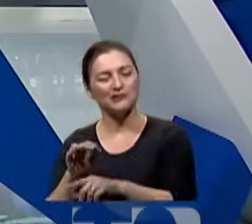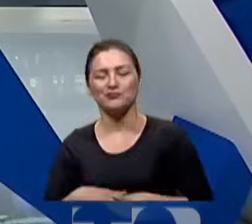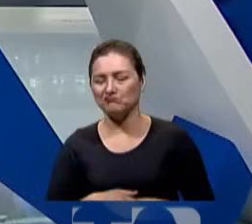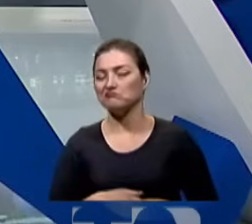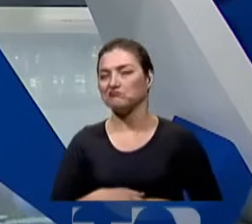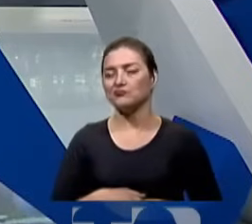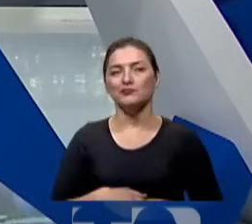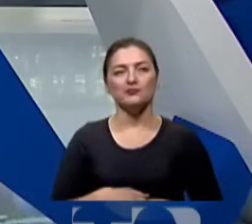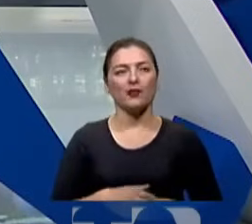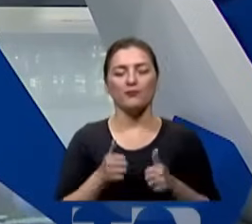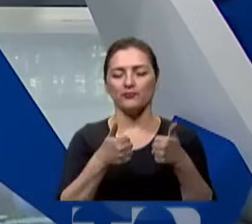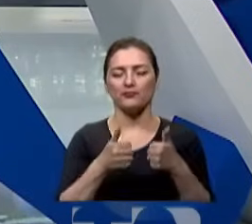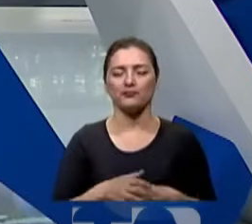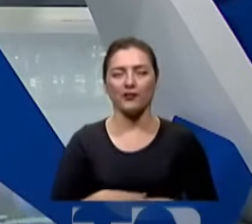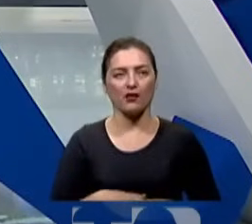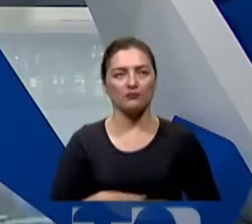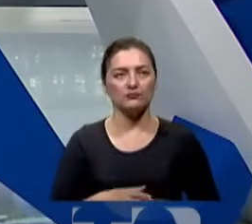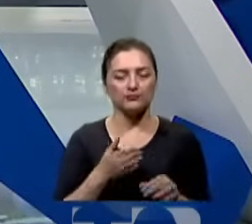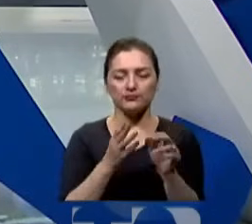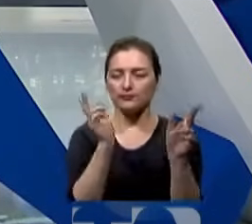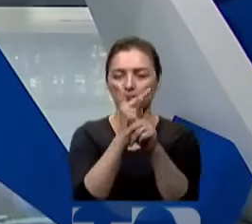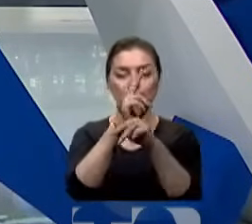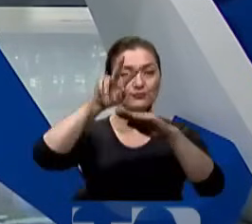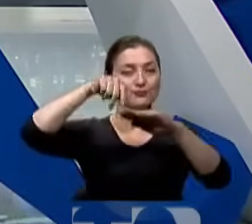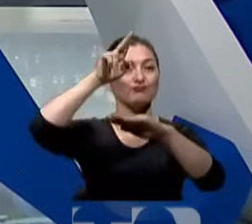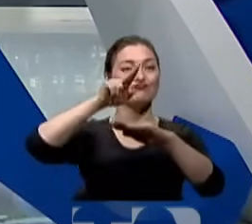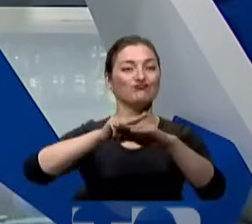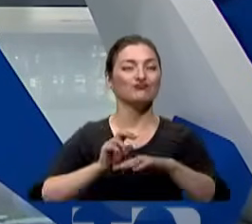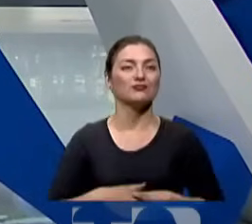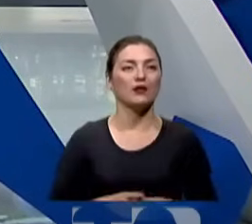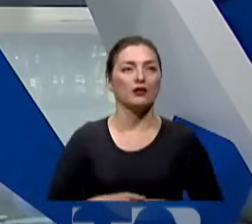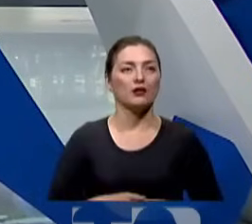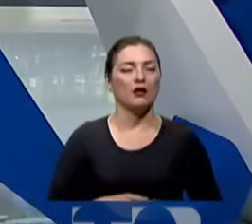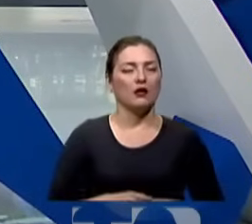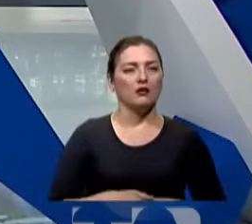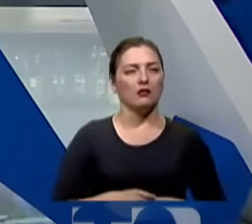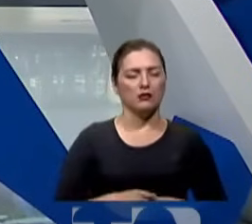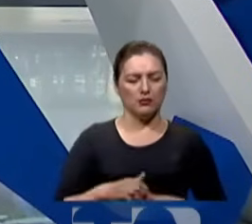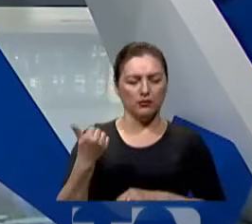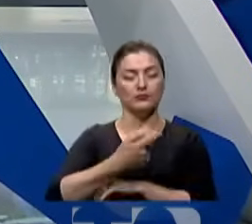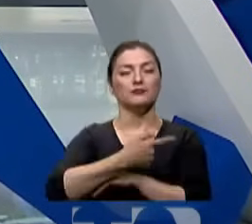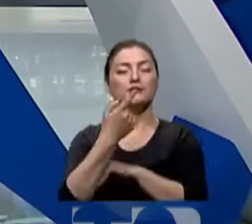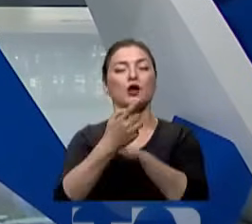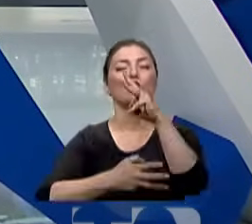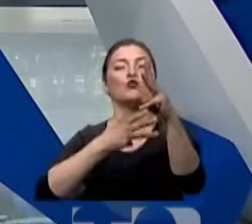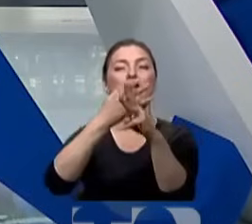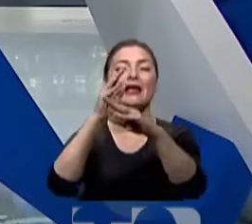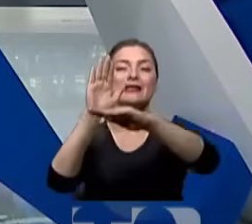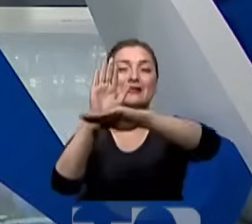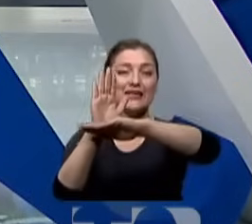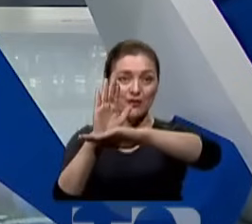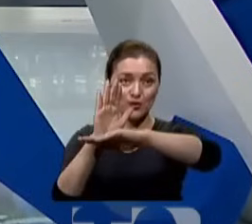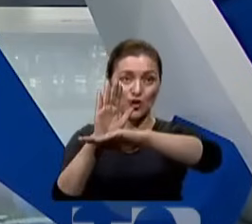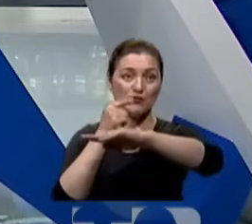comentan mucho. Así es. Qué bueno. Esa es la intención. Qué bueno, ¿no? Por la producción nacional. Como decíamos el otro día, en el Día Mundial de la Televisión, precisamente